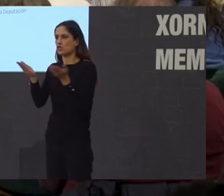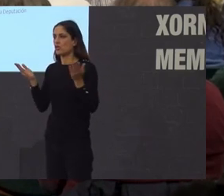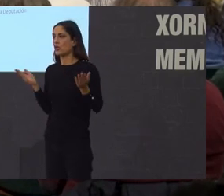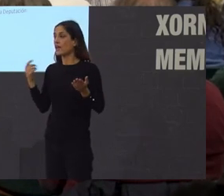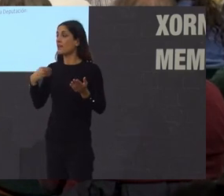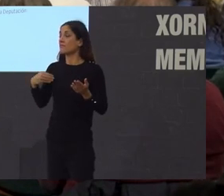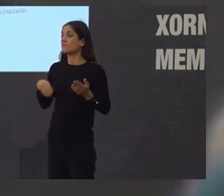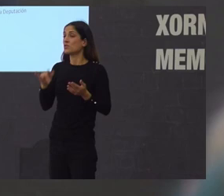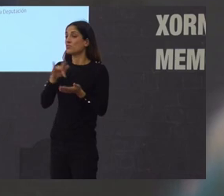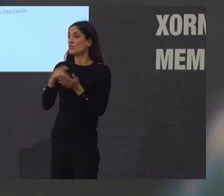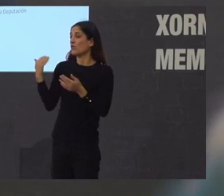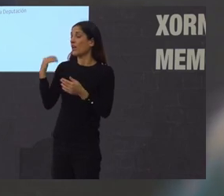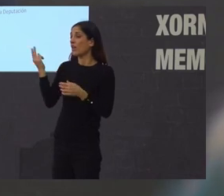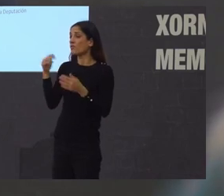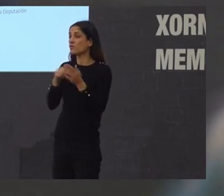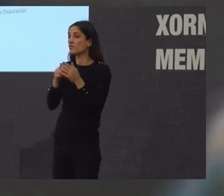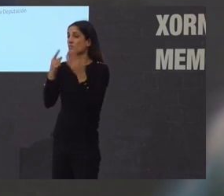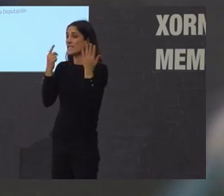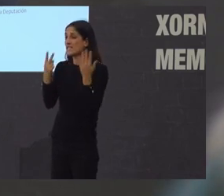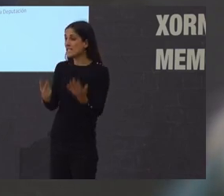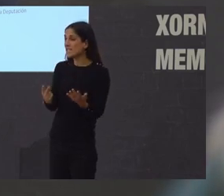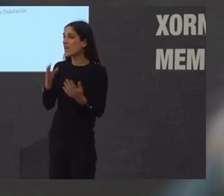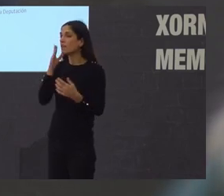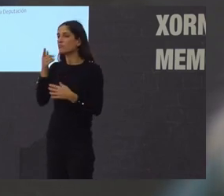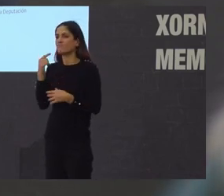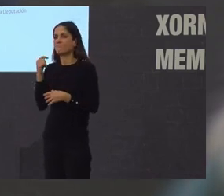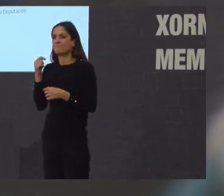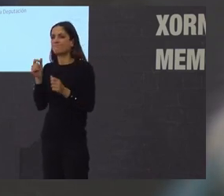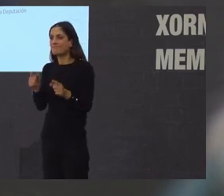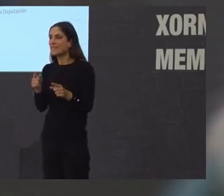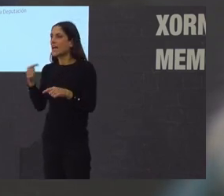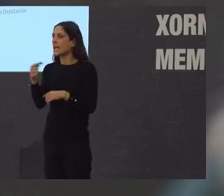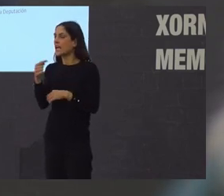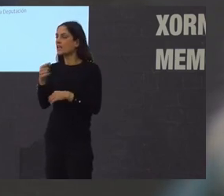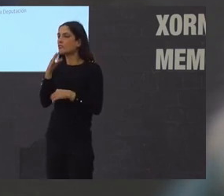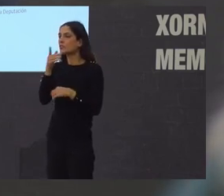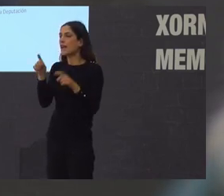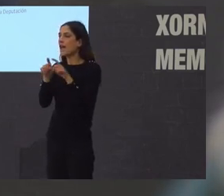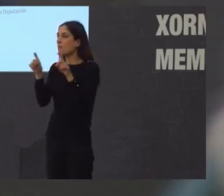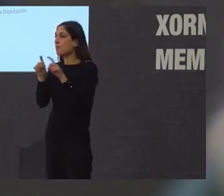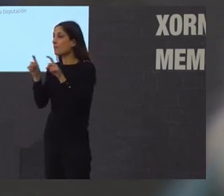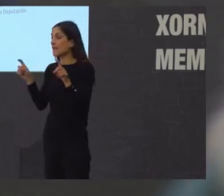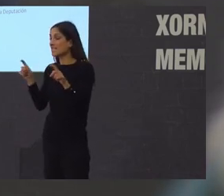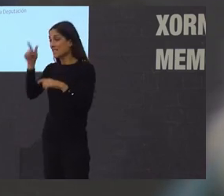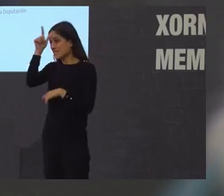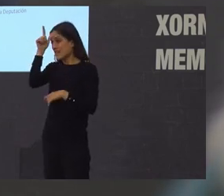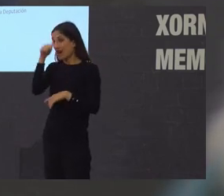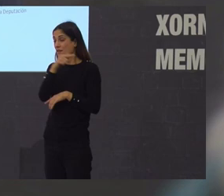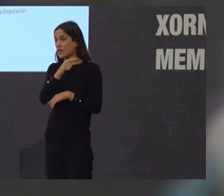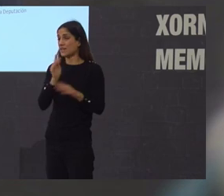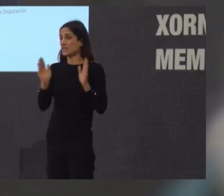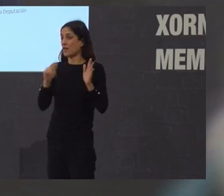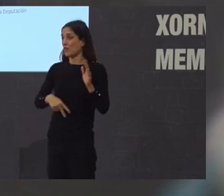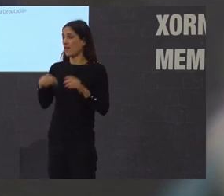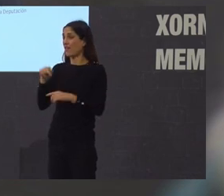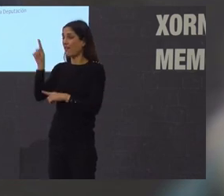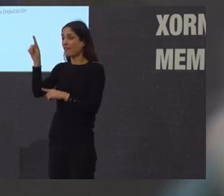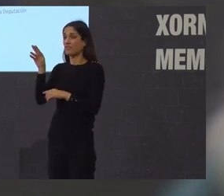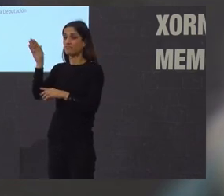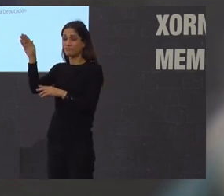en el 2007, por la cual que creó el Bundestag y que las empresas alemanas que se habían lucrado con el nazismo